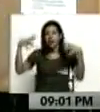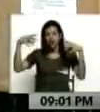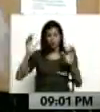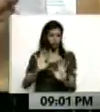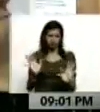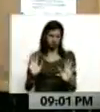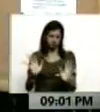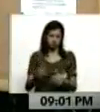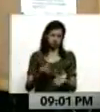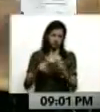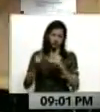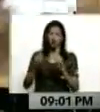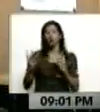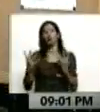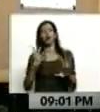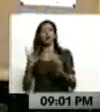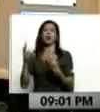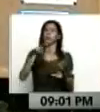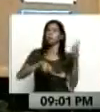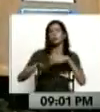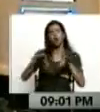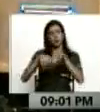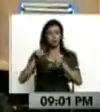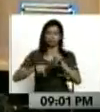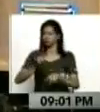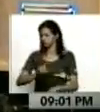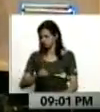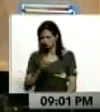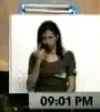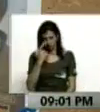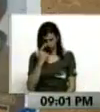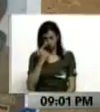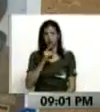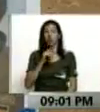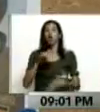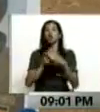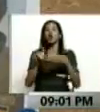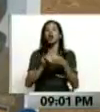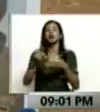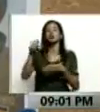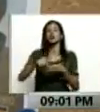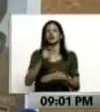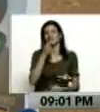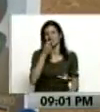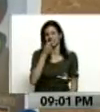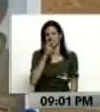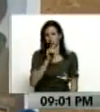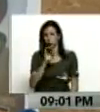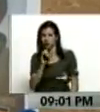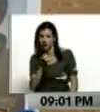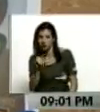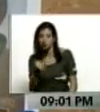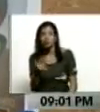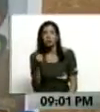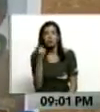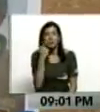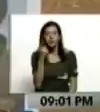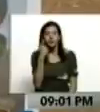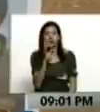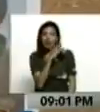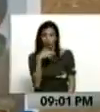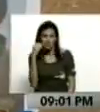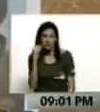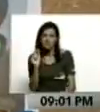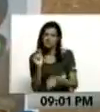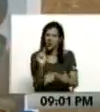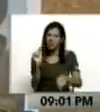unas cosas todo fue una feria una feria cre d today con todo los contundentes